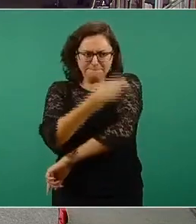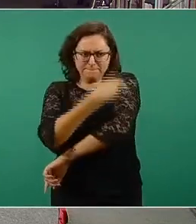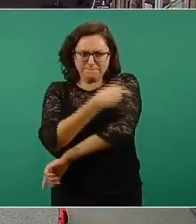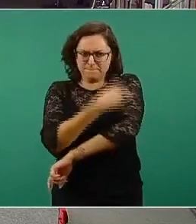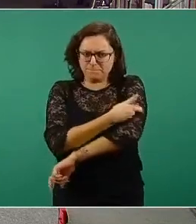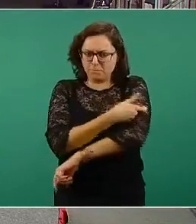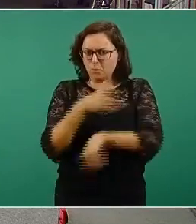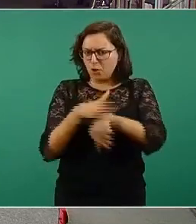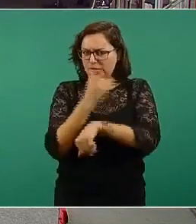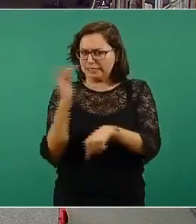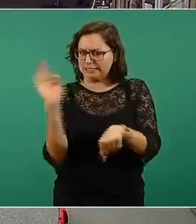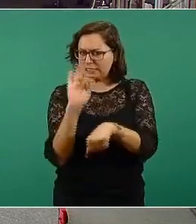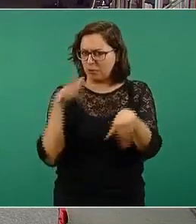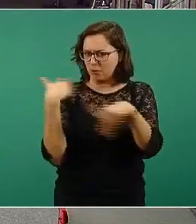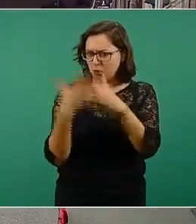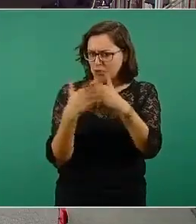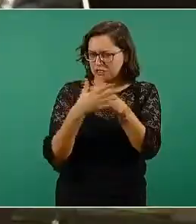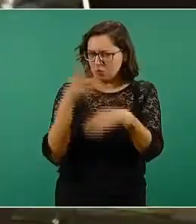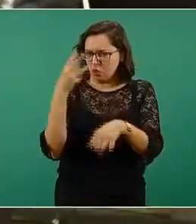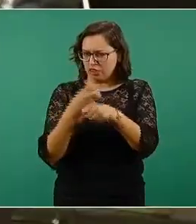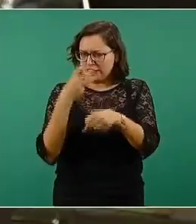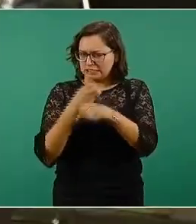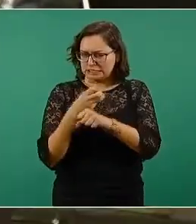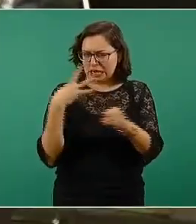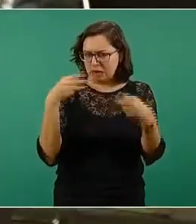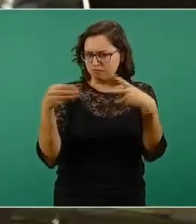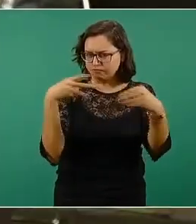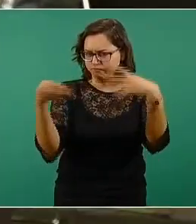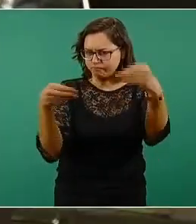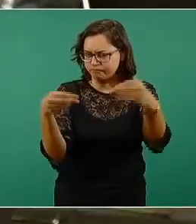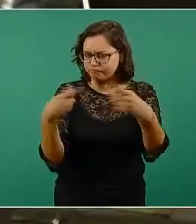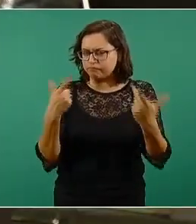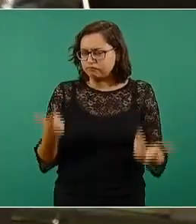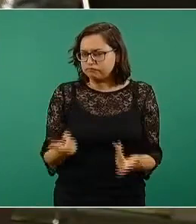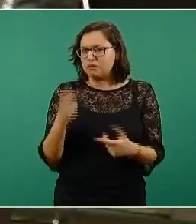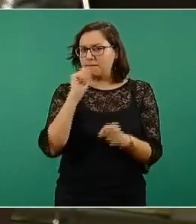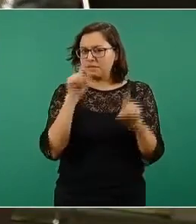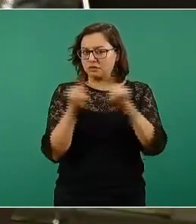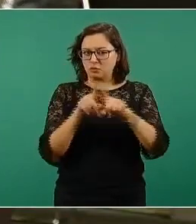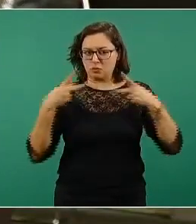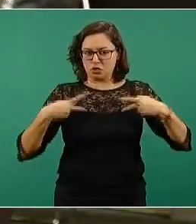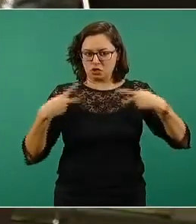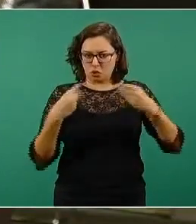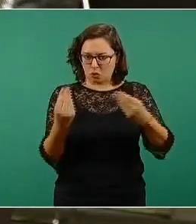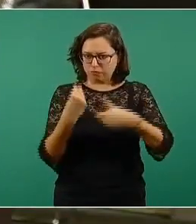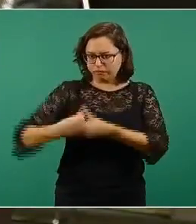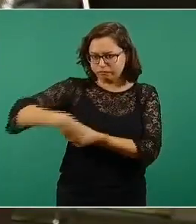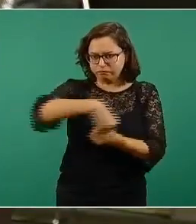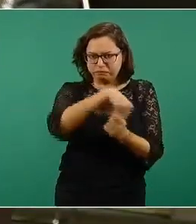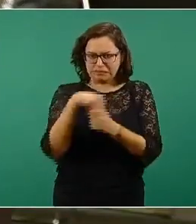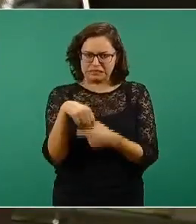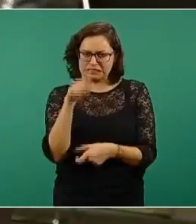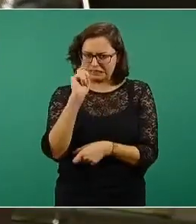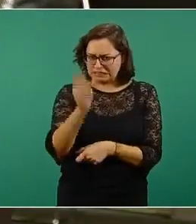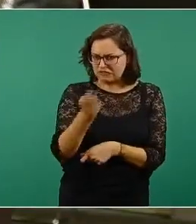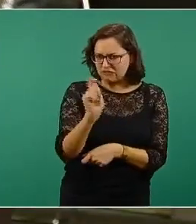poblacional, ¿se cambiaría entonces la estrategia nacional de vacunación o se